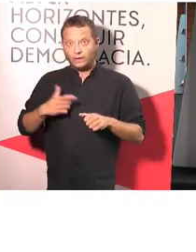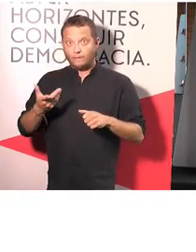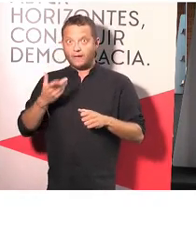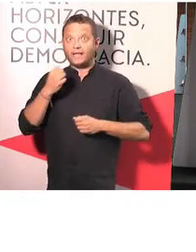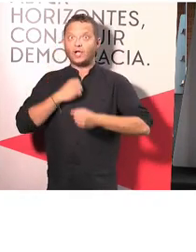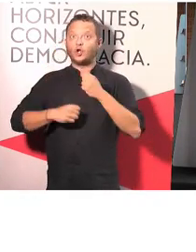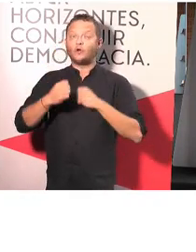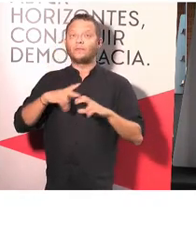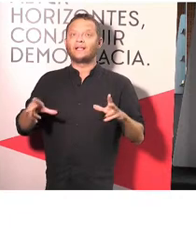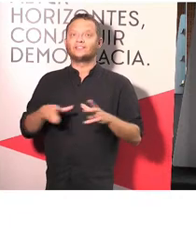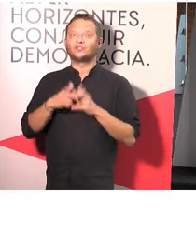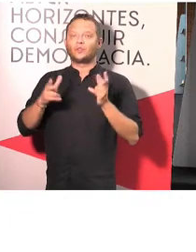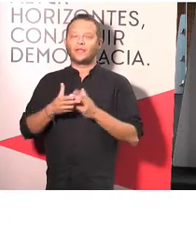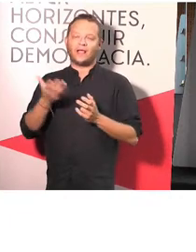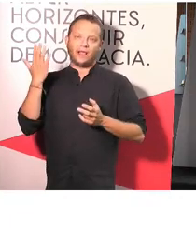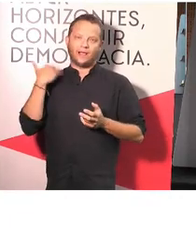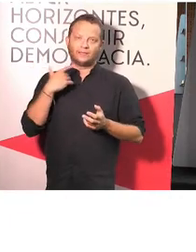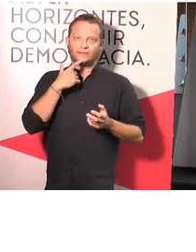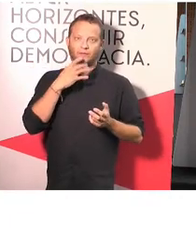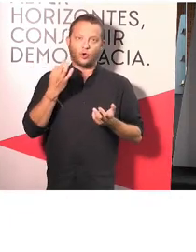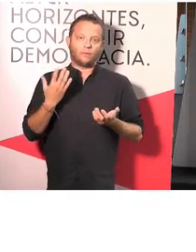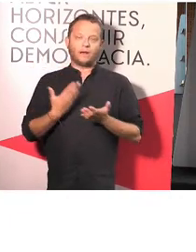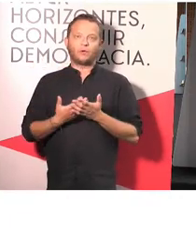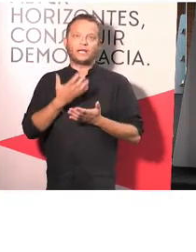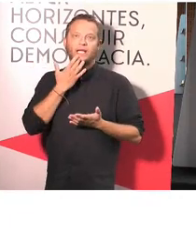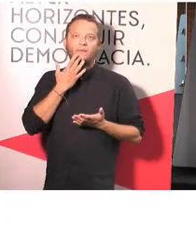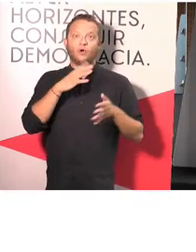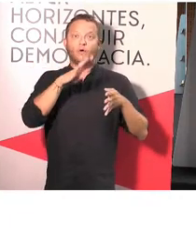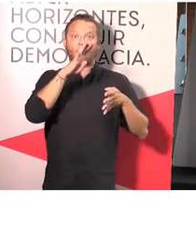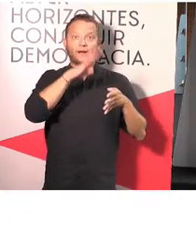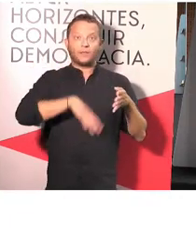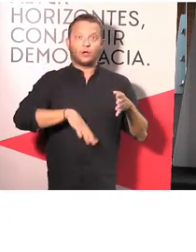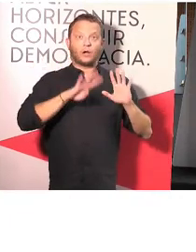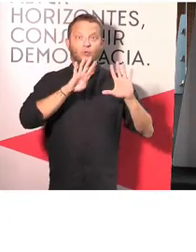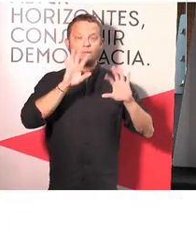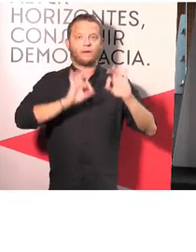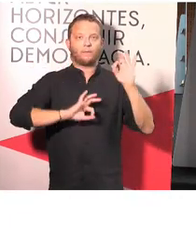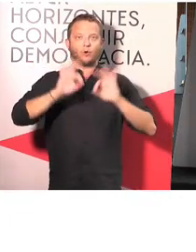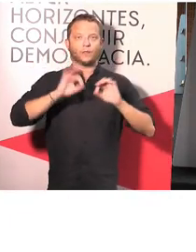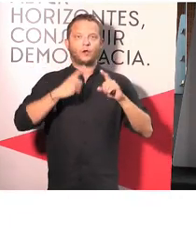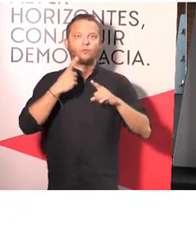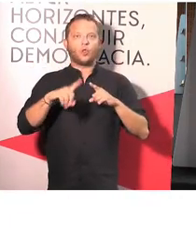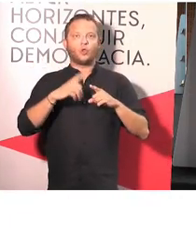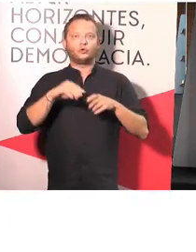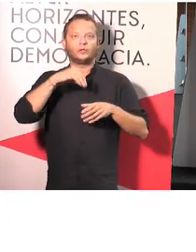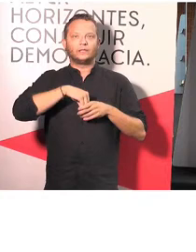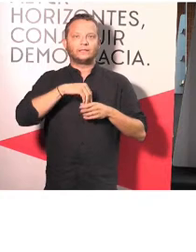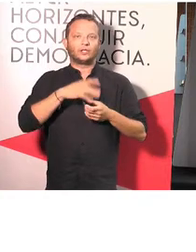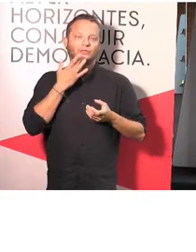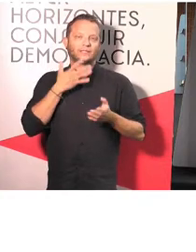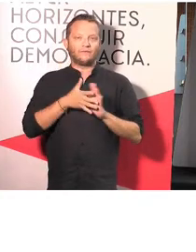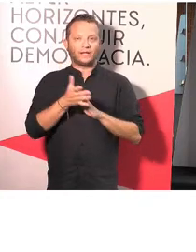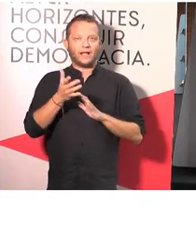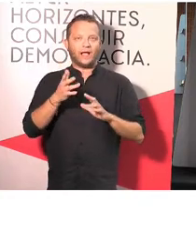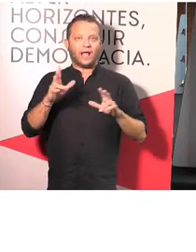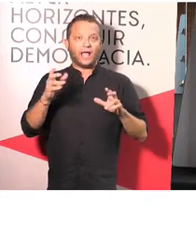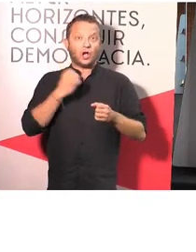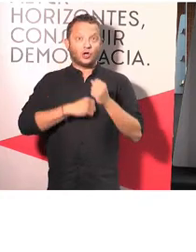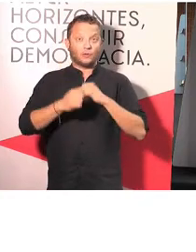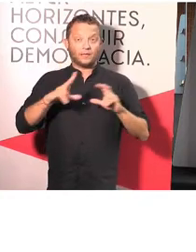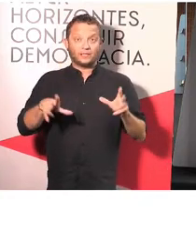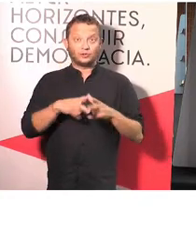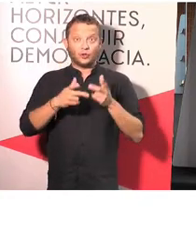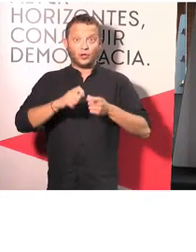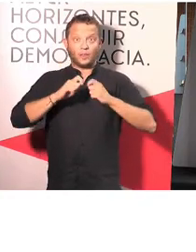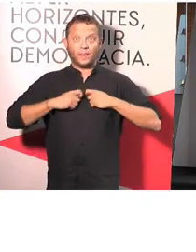de la economía social, como decía antes, o para poner un ejemplo, en Barcelona el 9% del Producto Interior Bruto es economía social. Lo que nos aporta